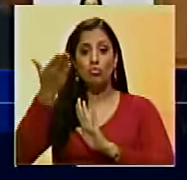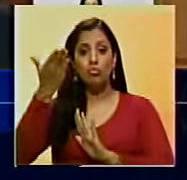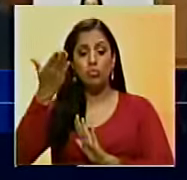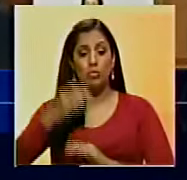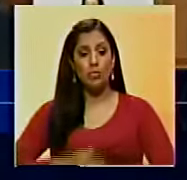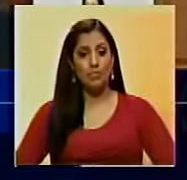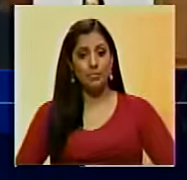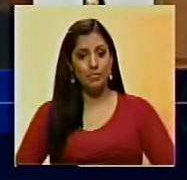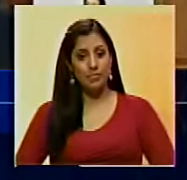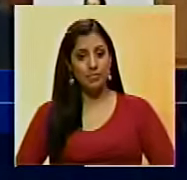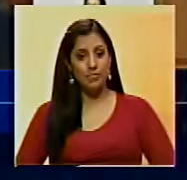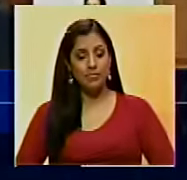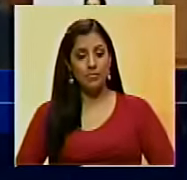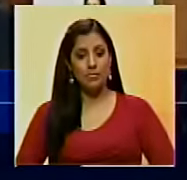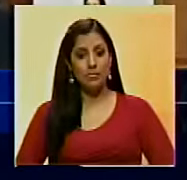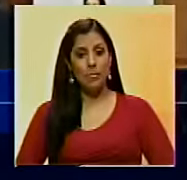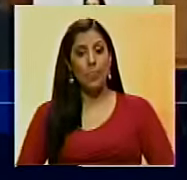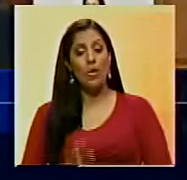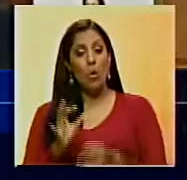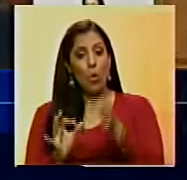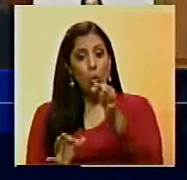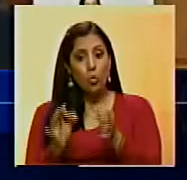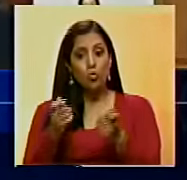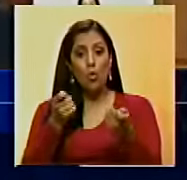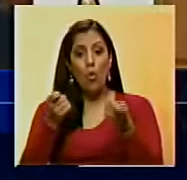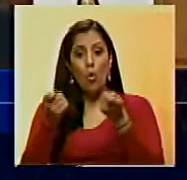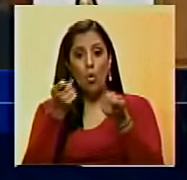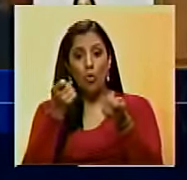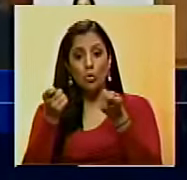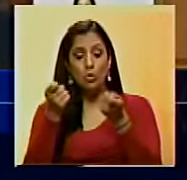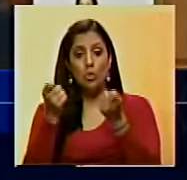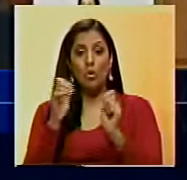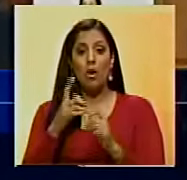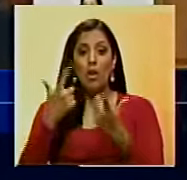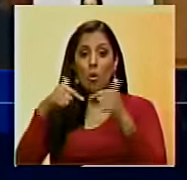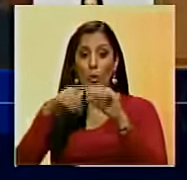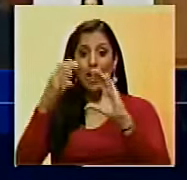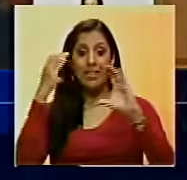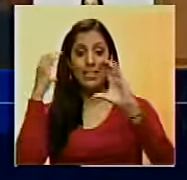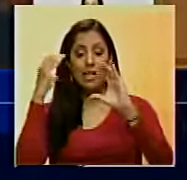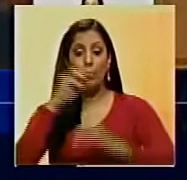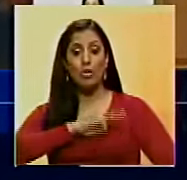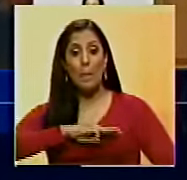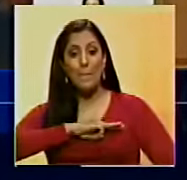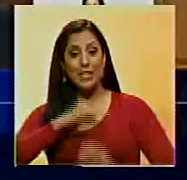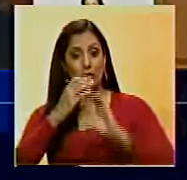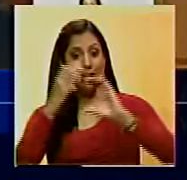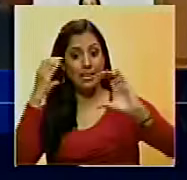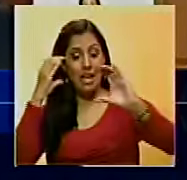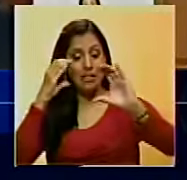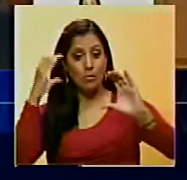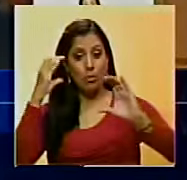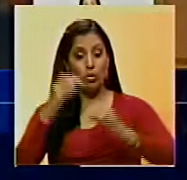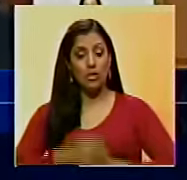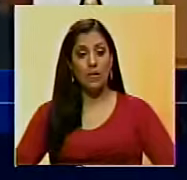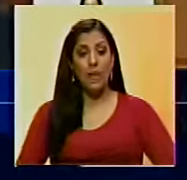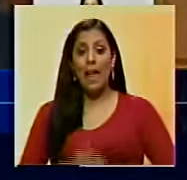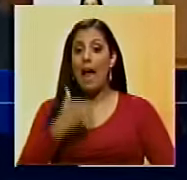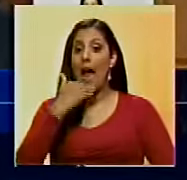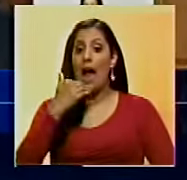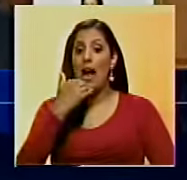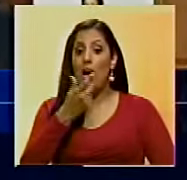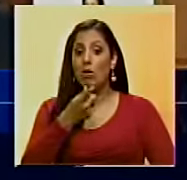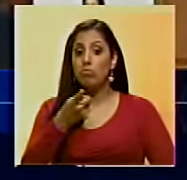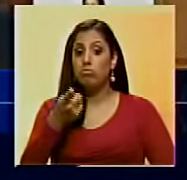justos y controlados en el sector transporte, en la misión transporte. Si hay algún